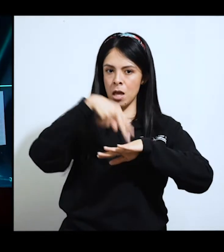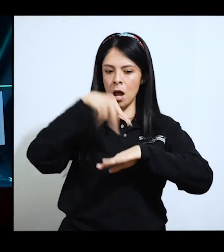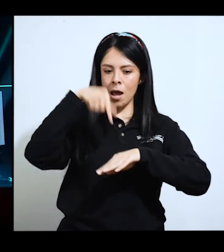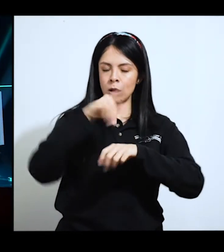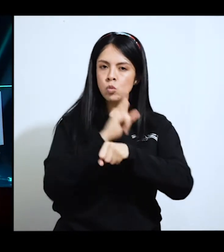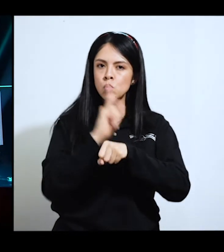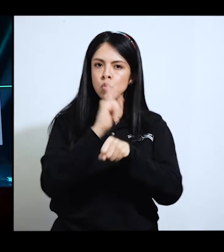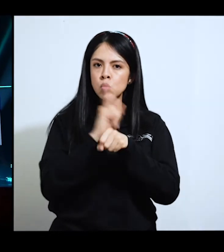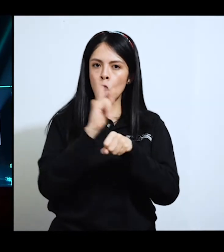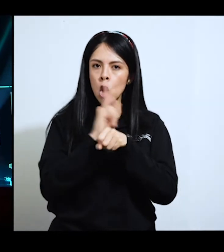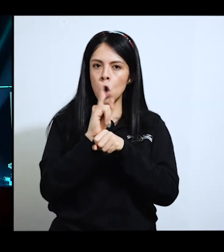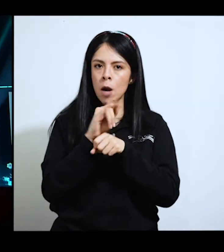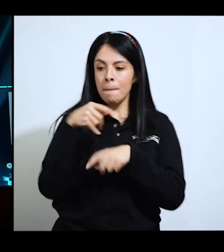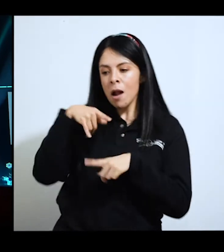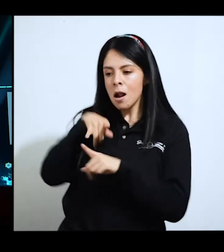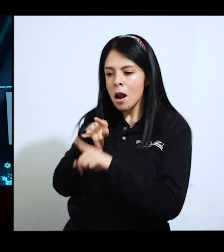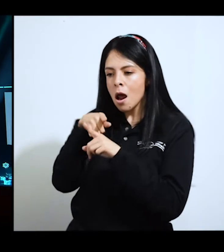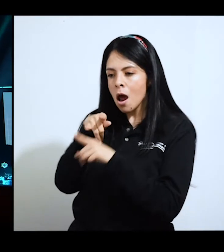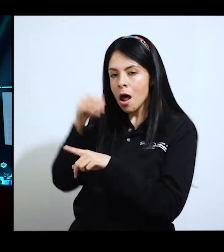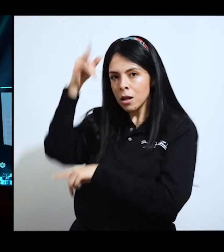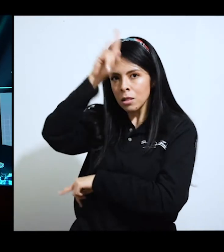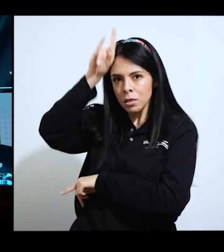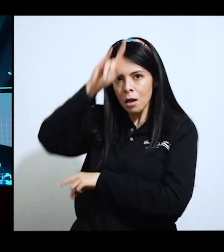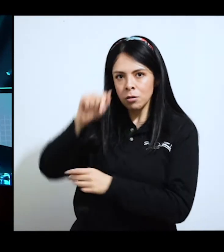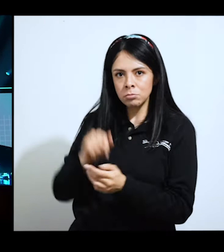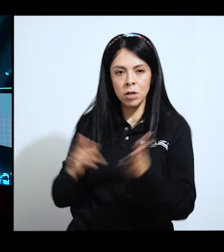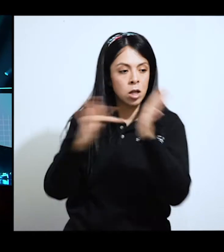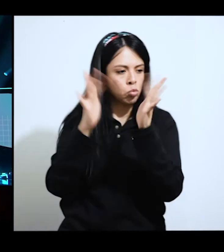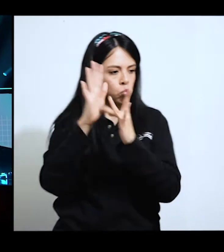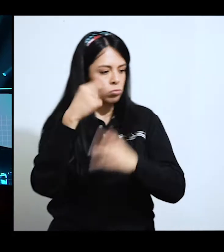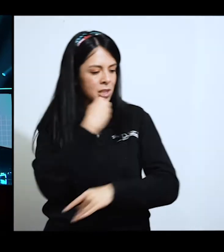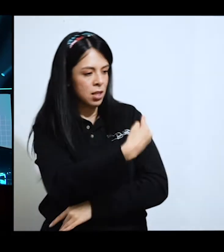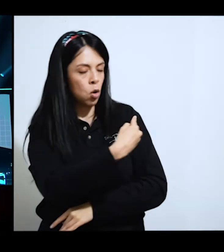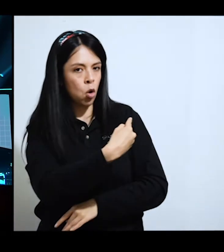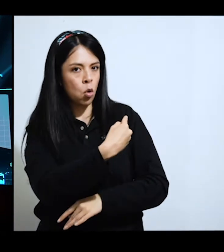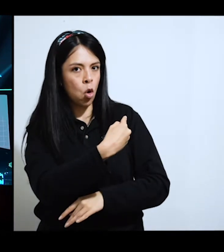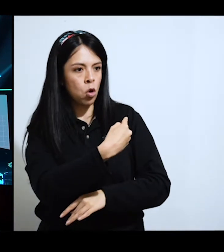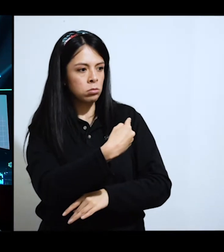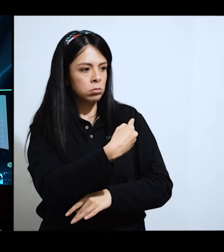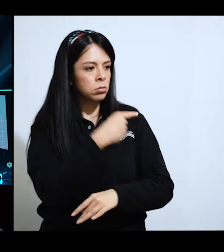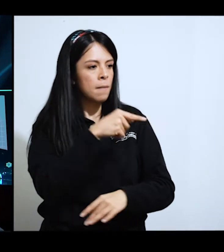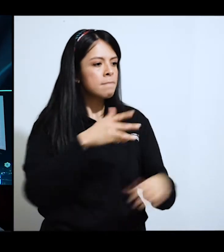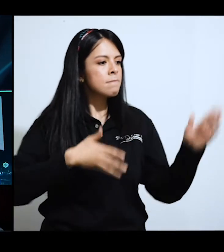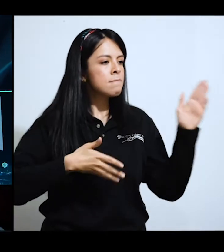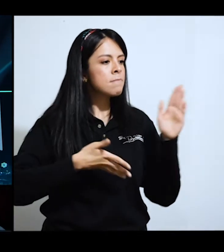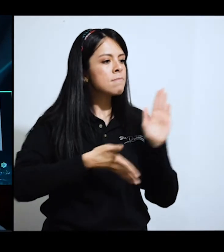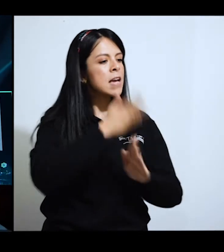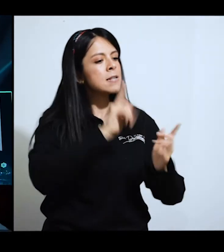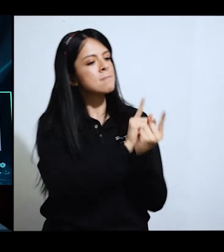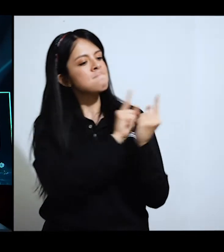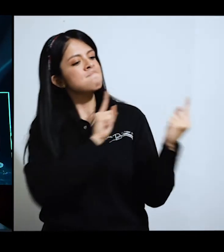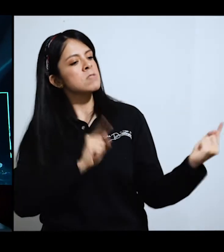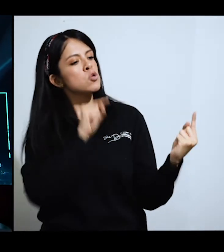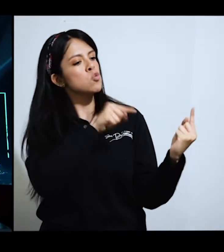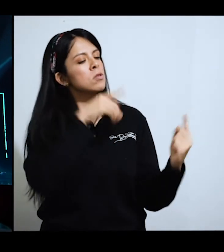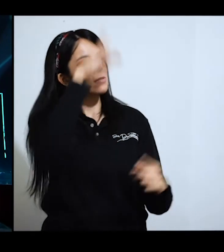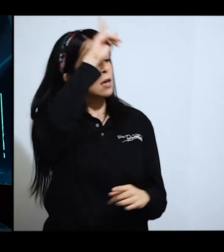Pedro. Él también se dejó usar en un momento por el diablo. Por eso Jesús le